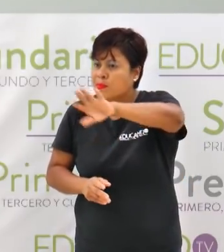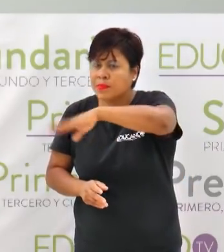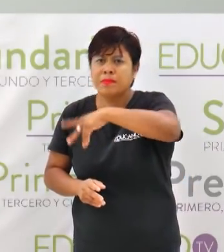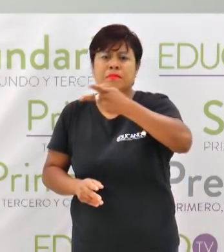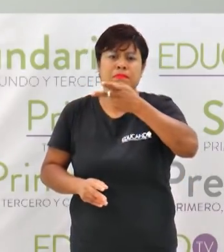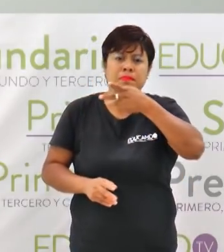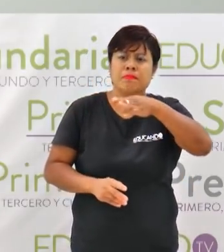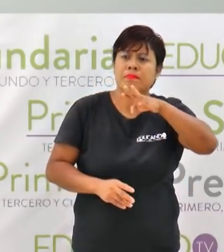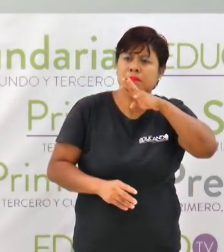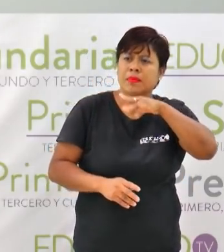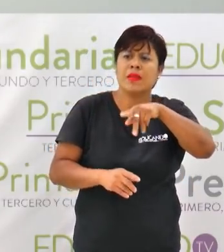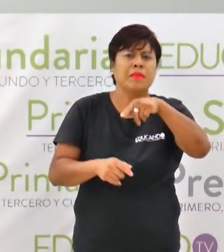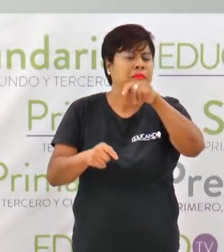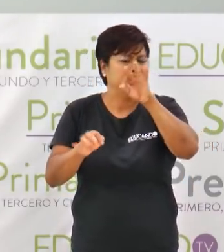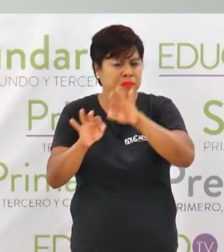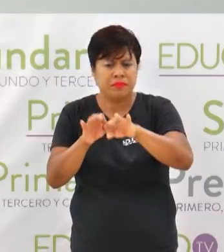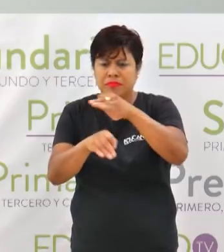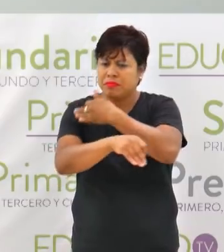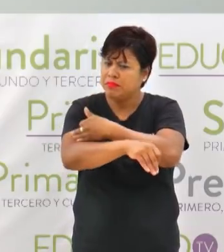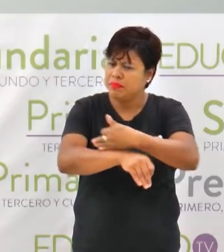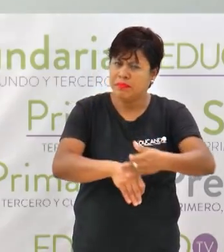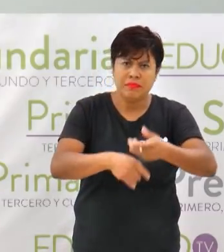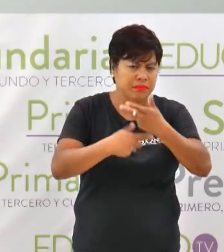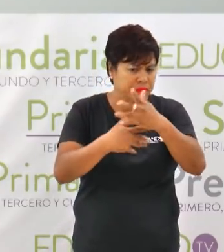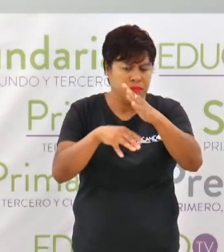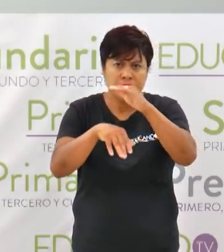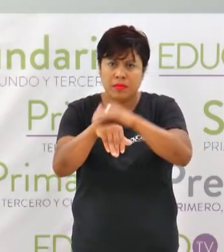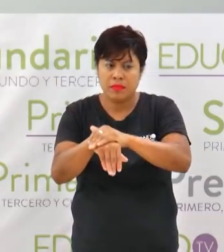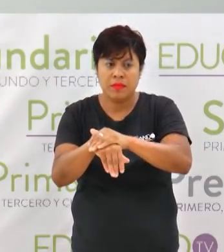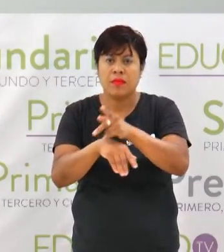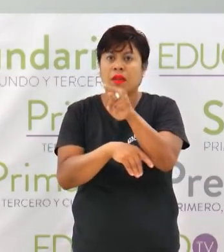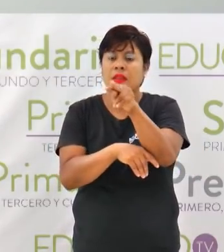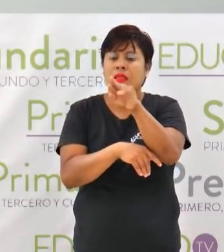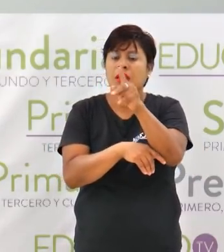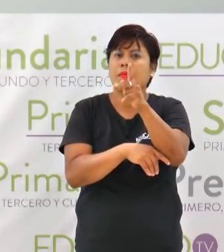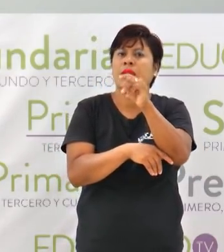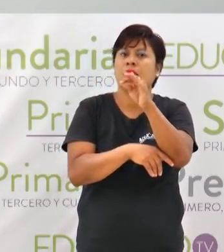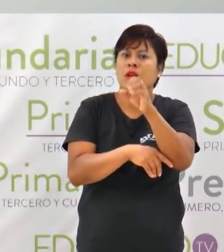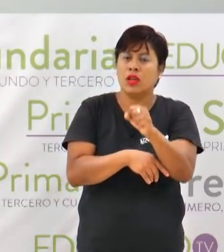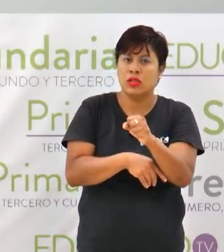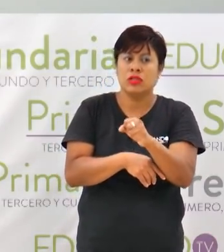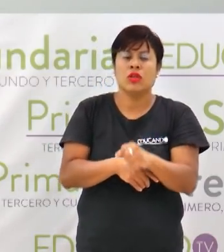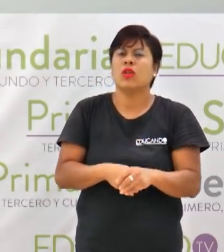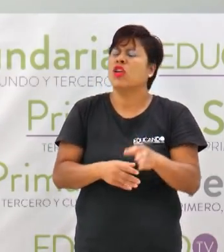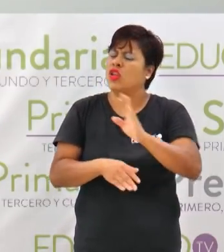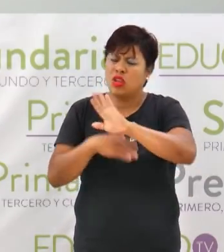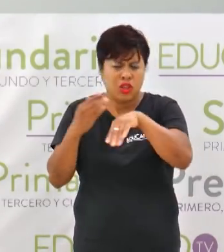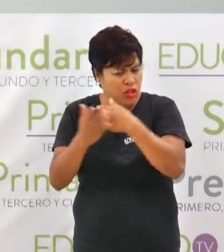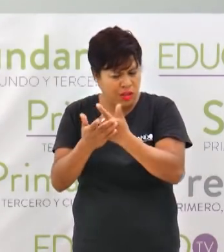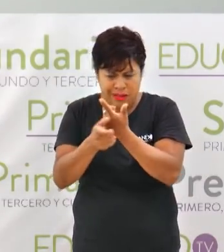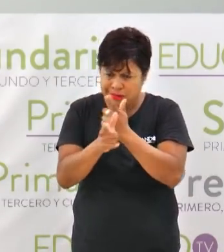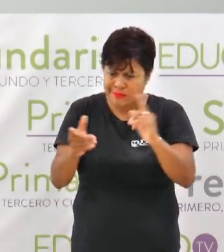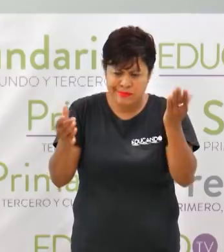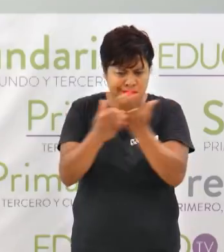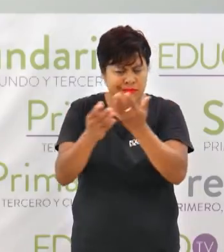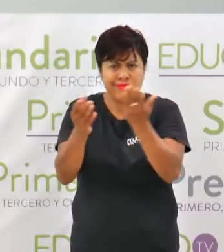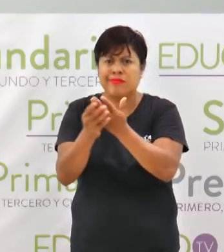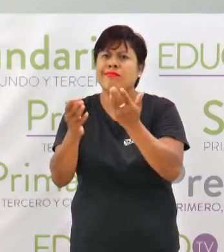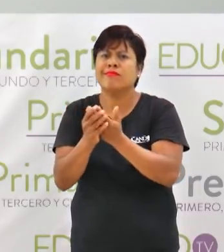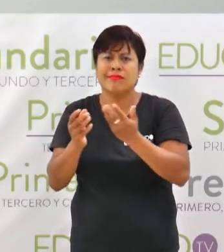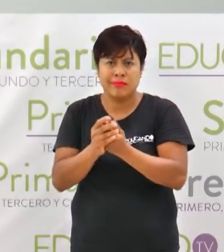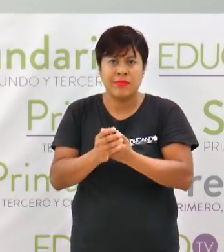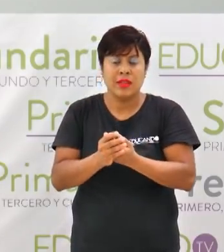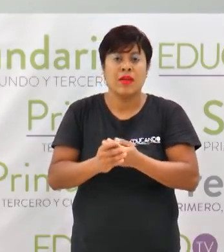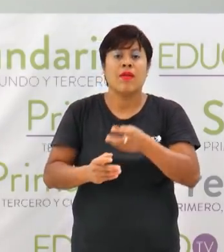papá, mamá, tío, tía, algunos amigos que tengas por ahí, trípticos. Junta todos los trípticos que más puedas,